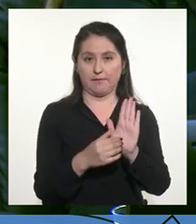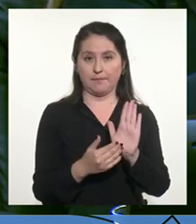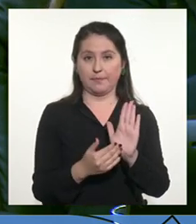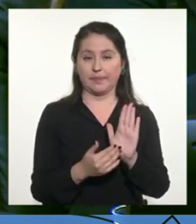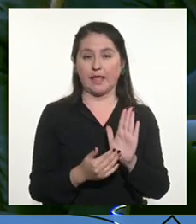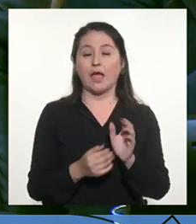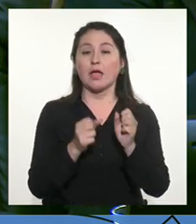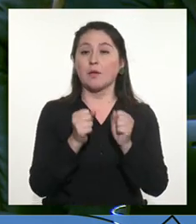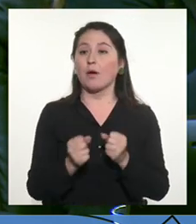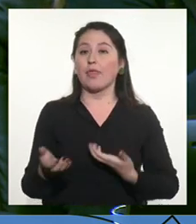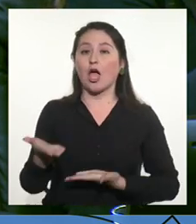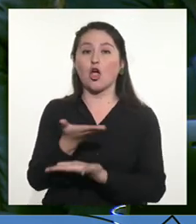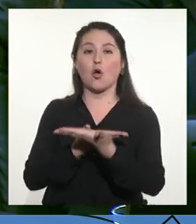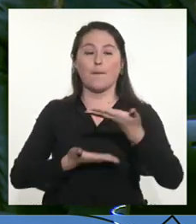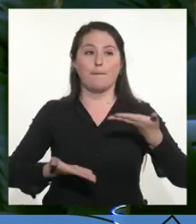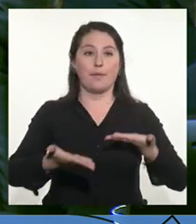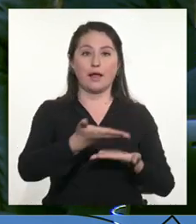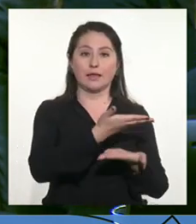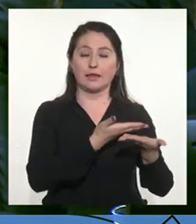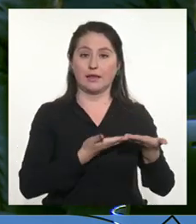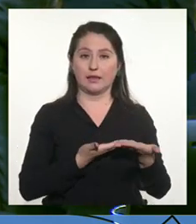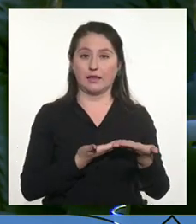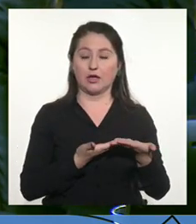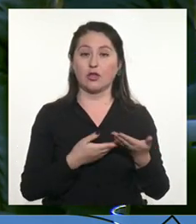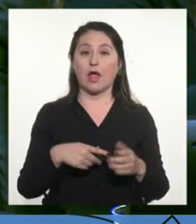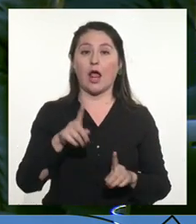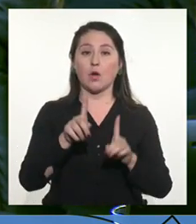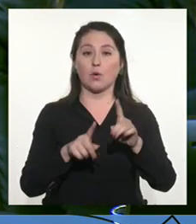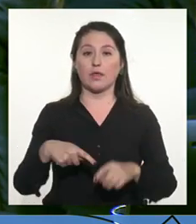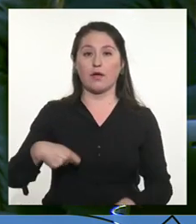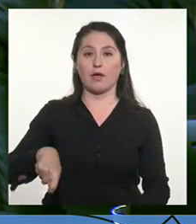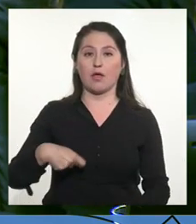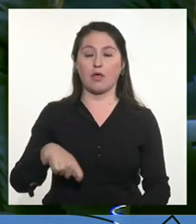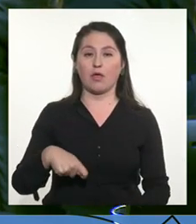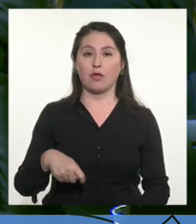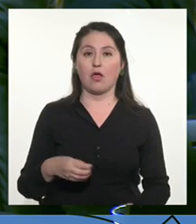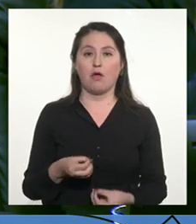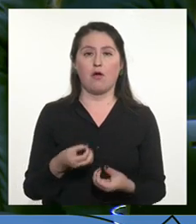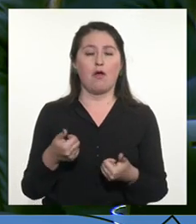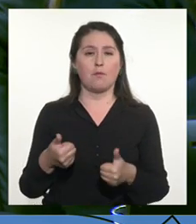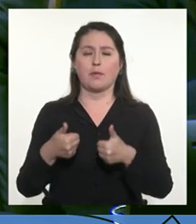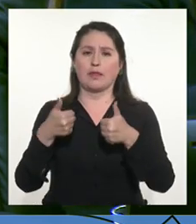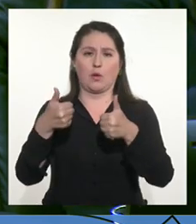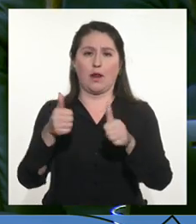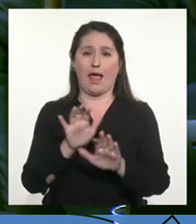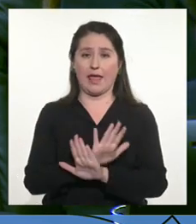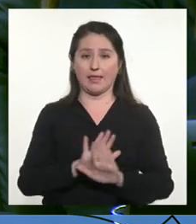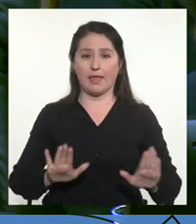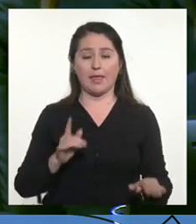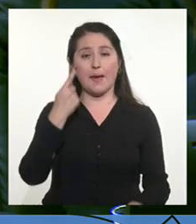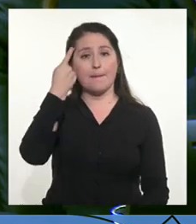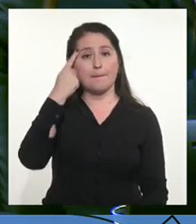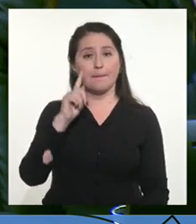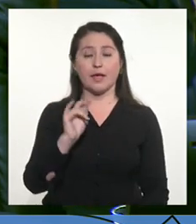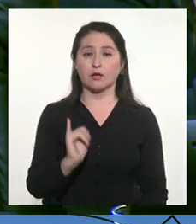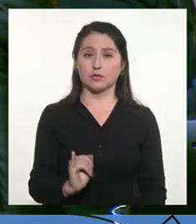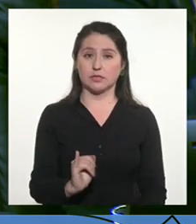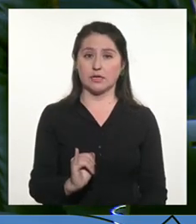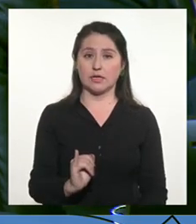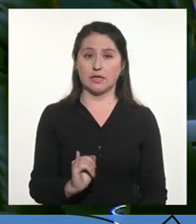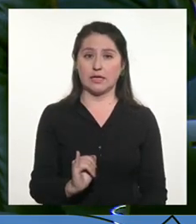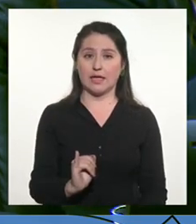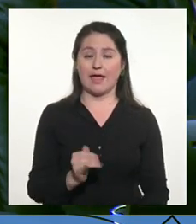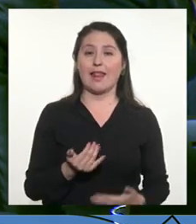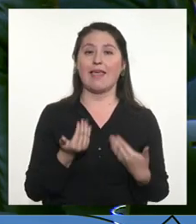algunos senadores que no tienen o no es un proyecto que le vaya a dar espectacularidad a nada pero si dar sería